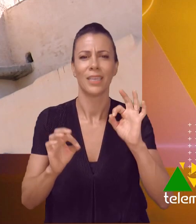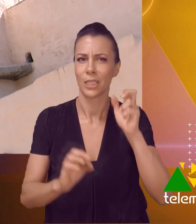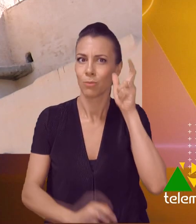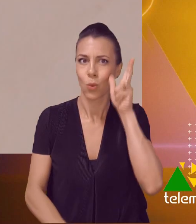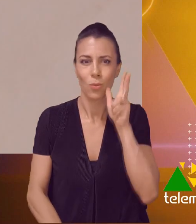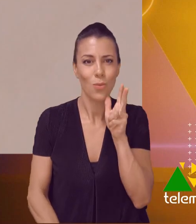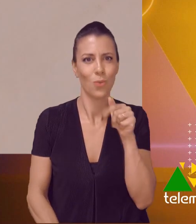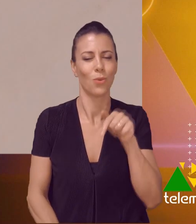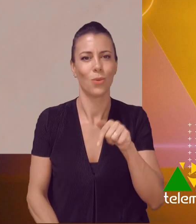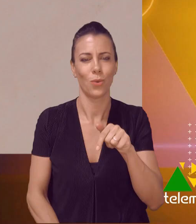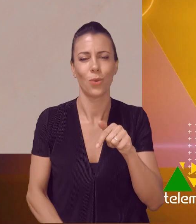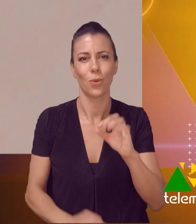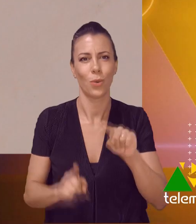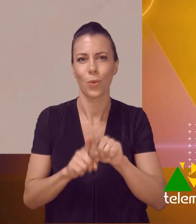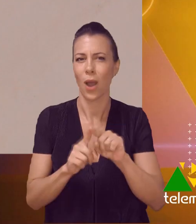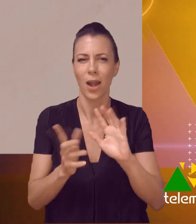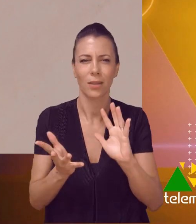después